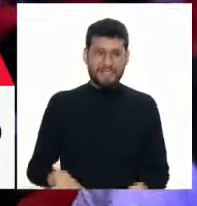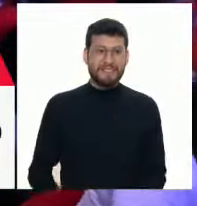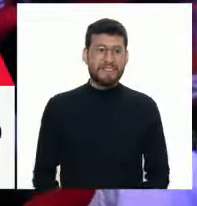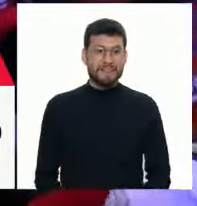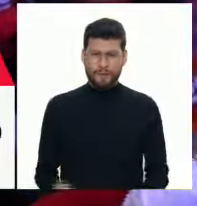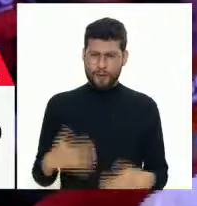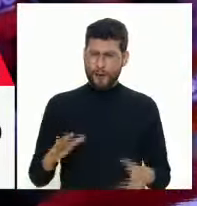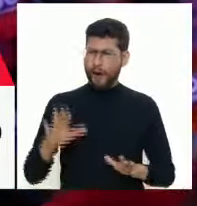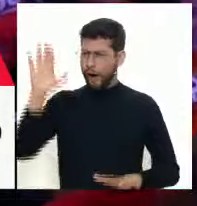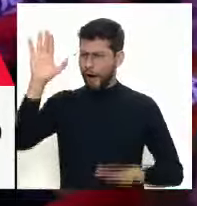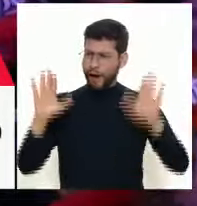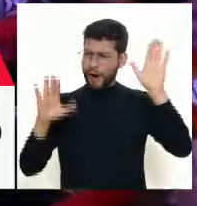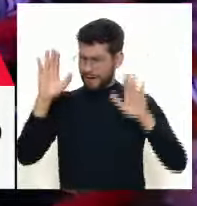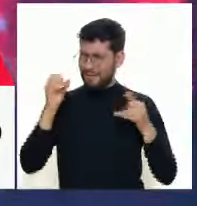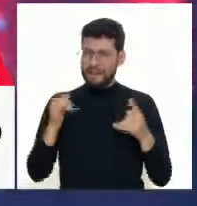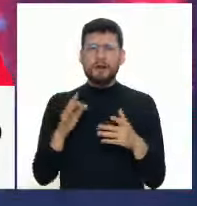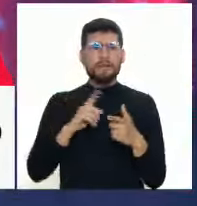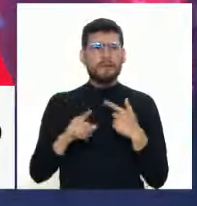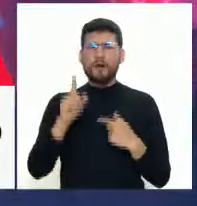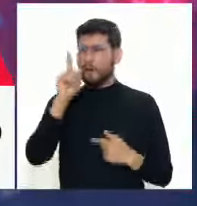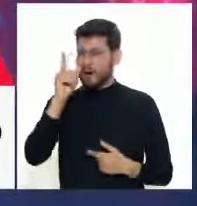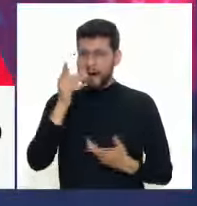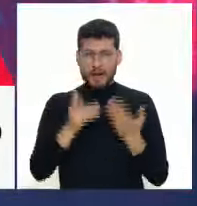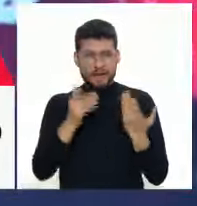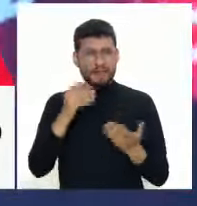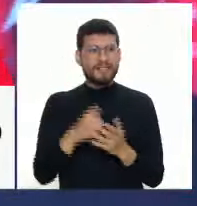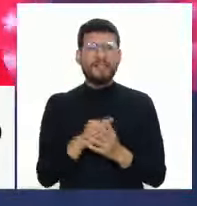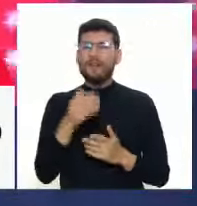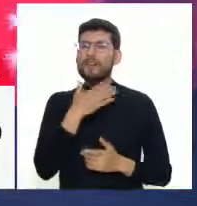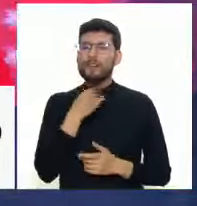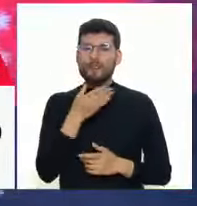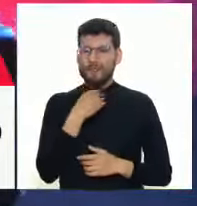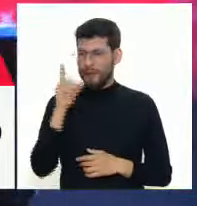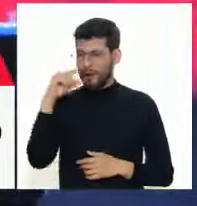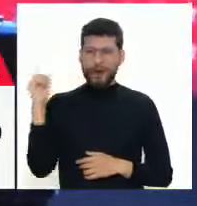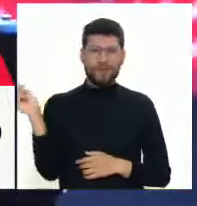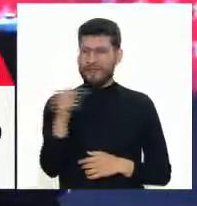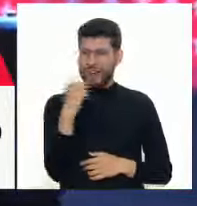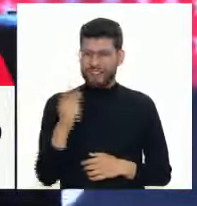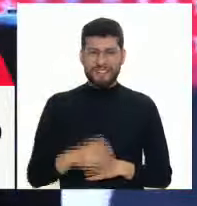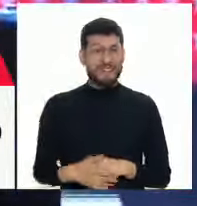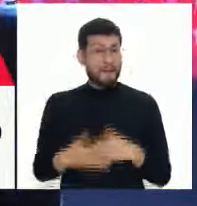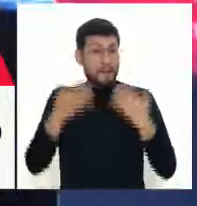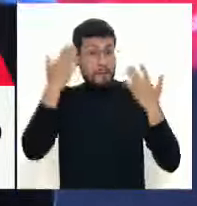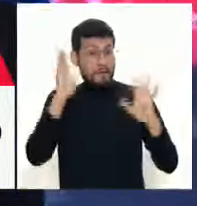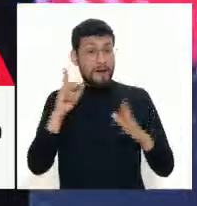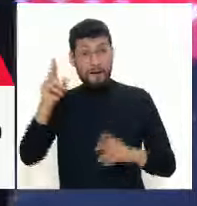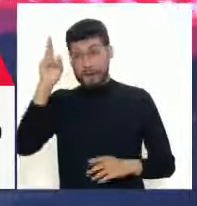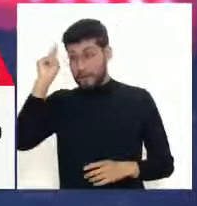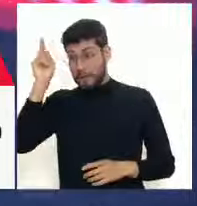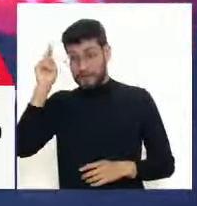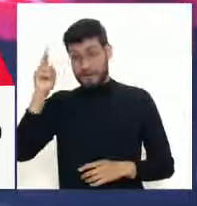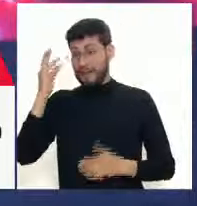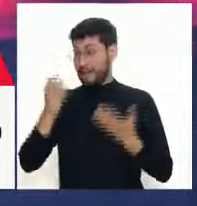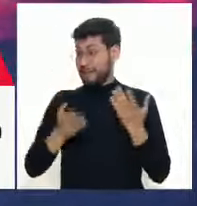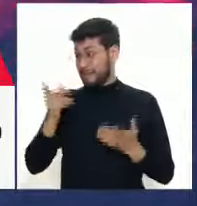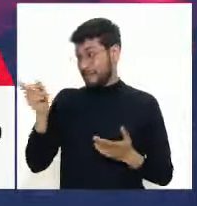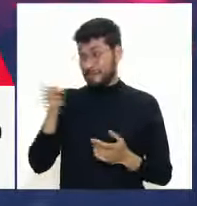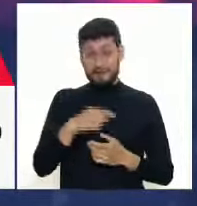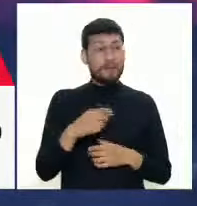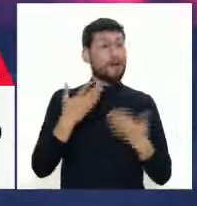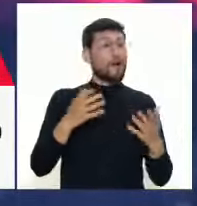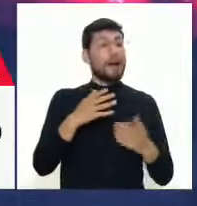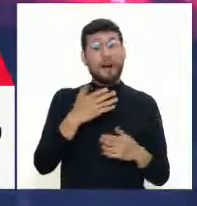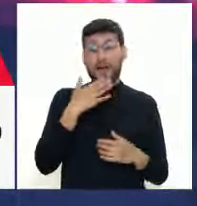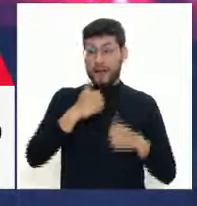Han levantado casi siempre la mitad, pero hay un platillo que por algún motivo les gusta a todos. Yo no sé si los profesores aquí presentes, si